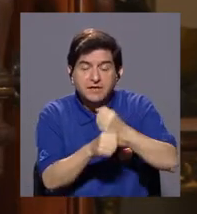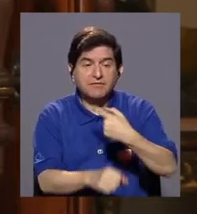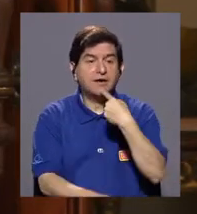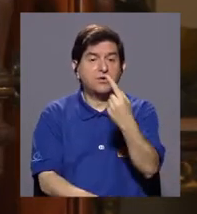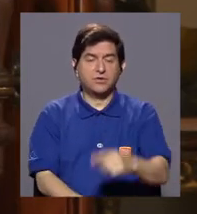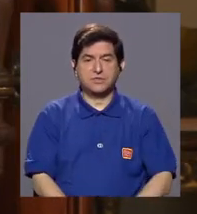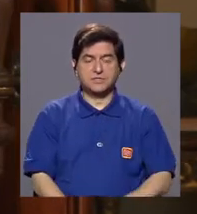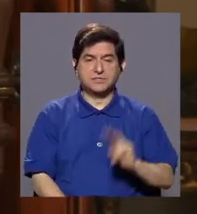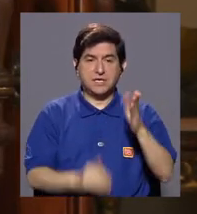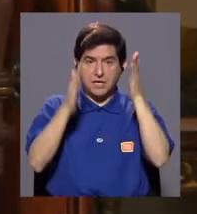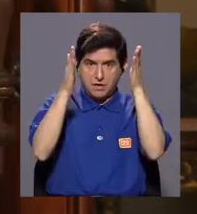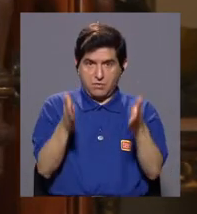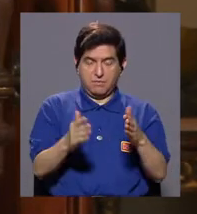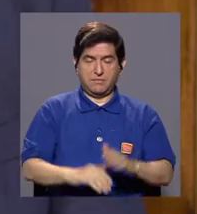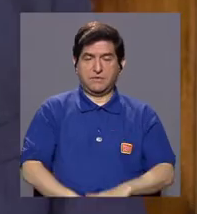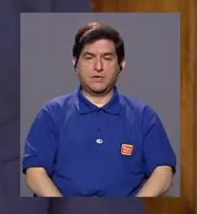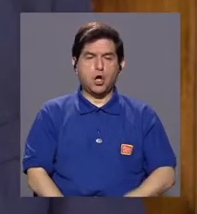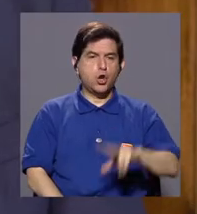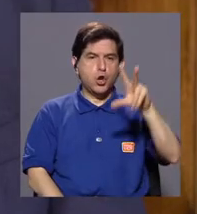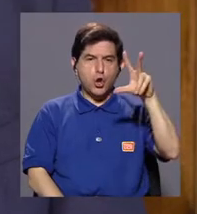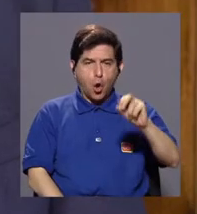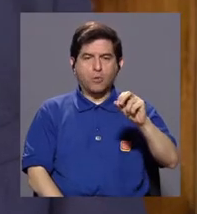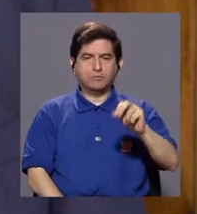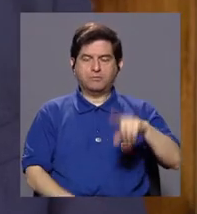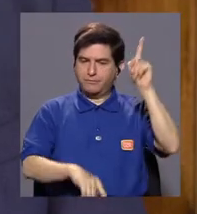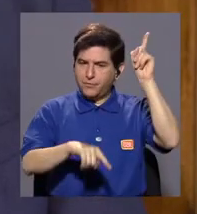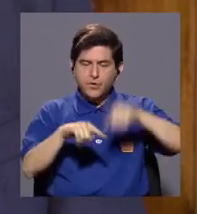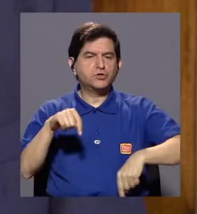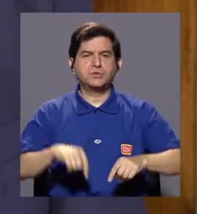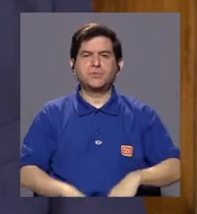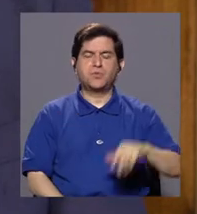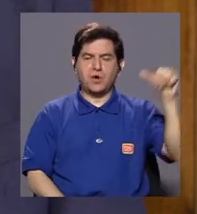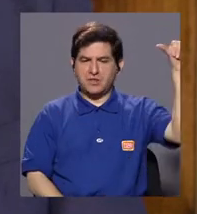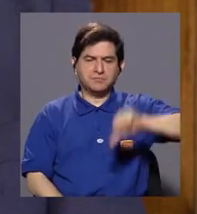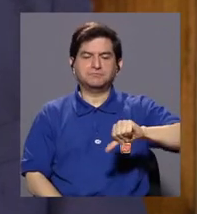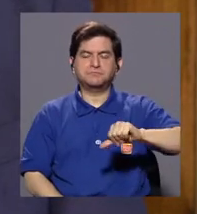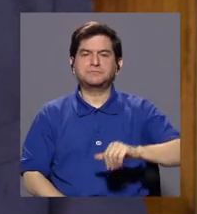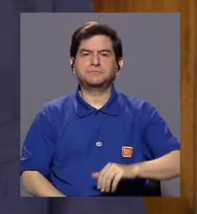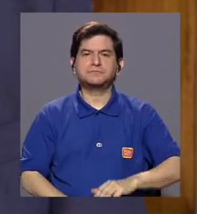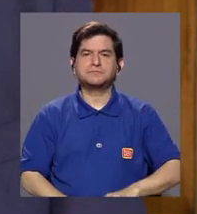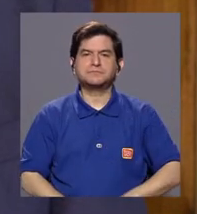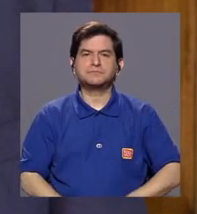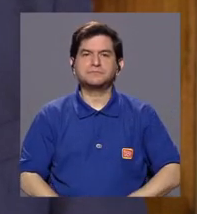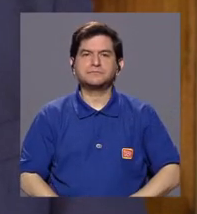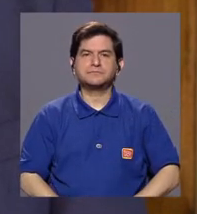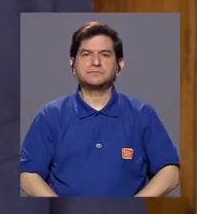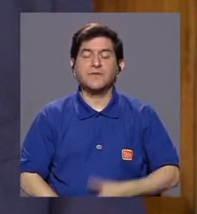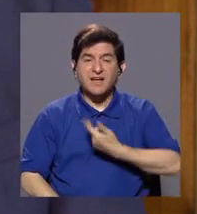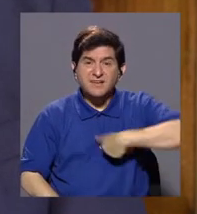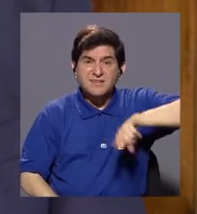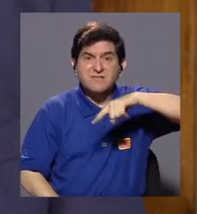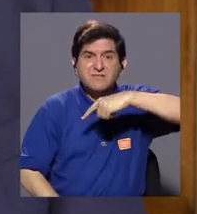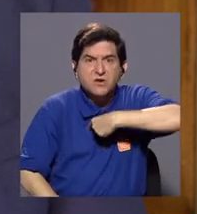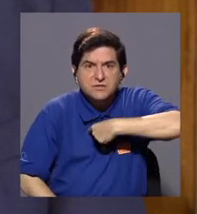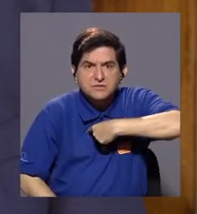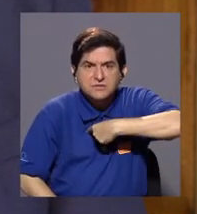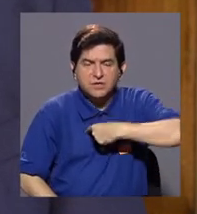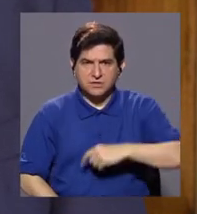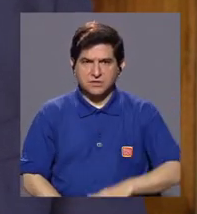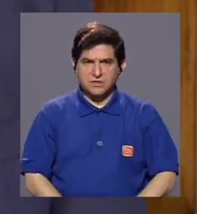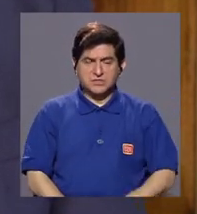en decirles a mis colegas, no, no podemos fracasar. Si nosotros